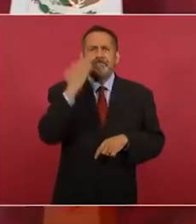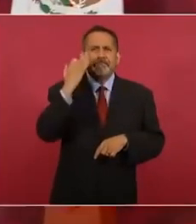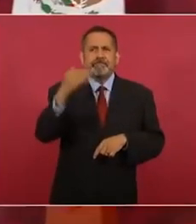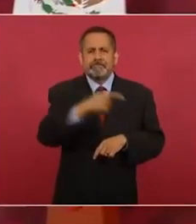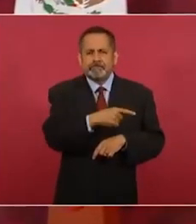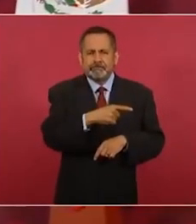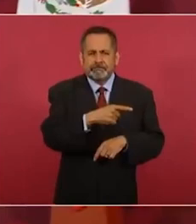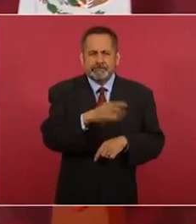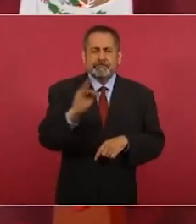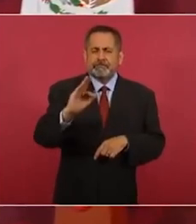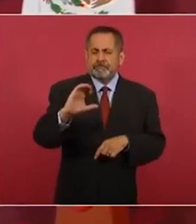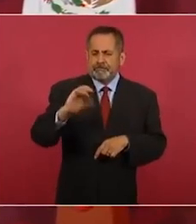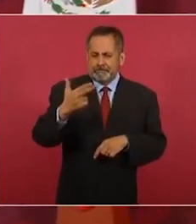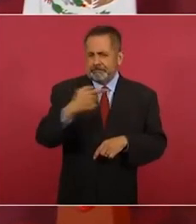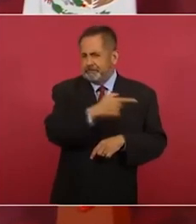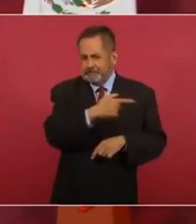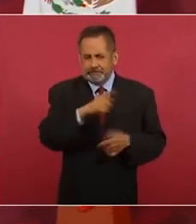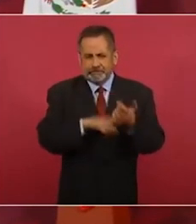Calderón,